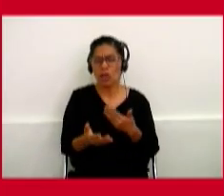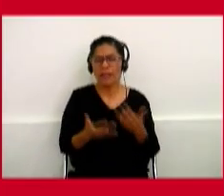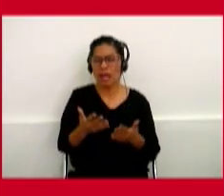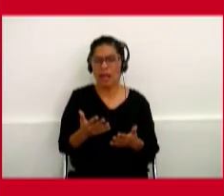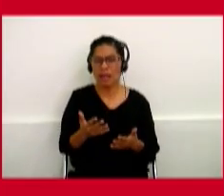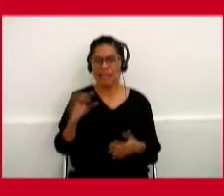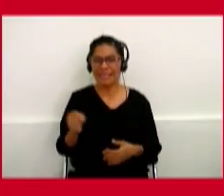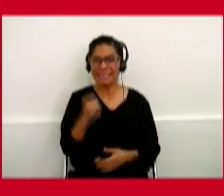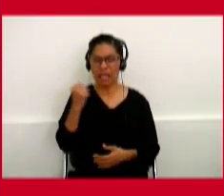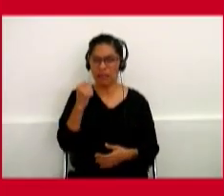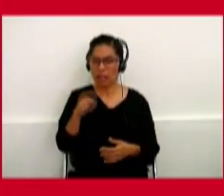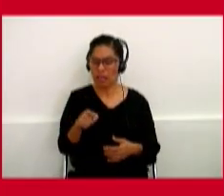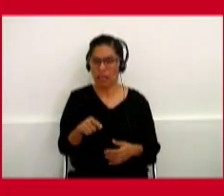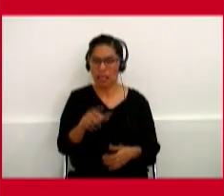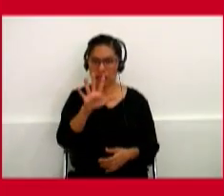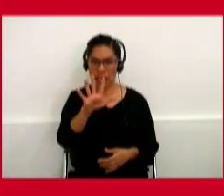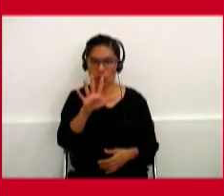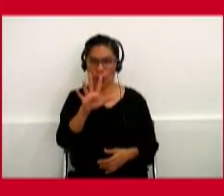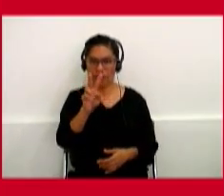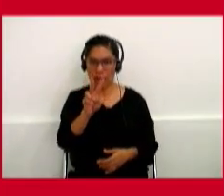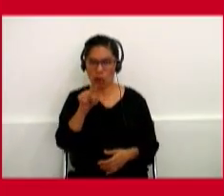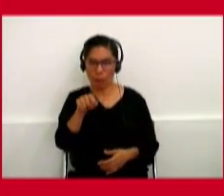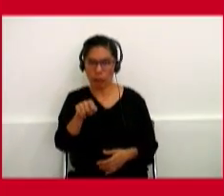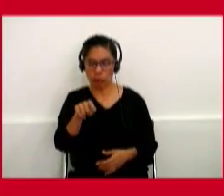ganancia para condestable de